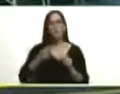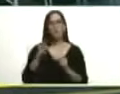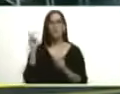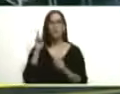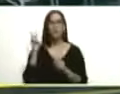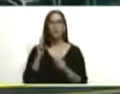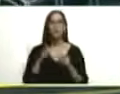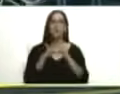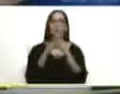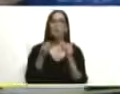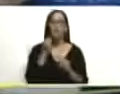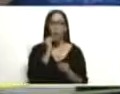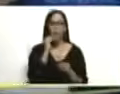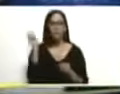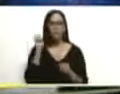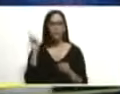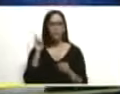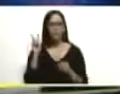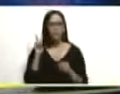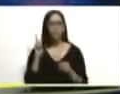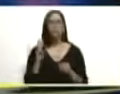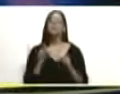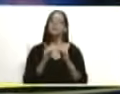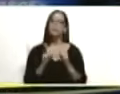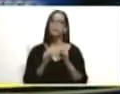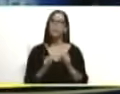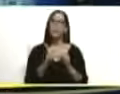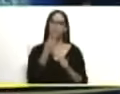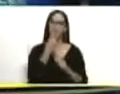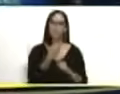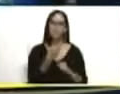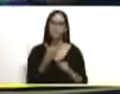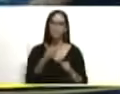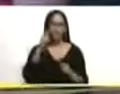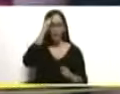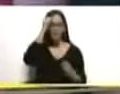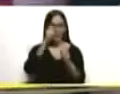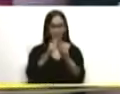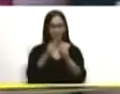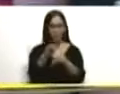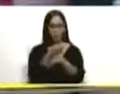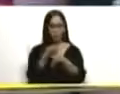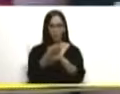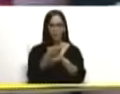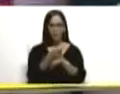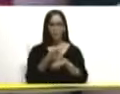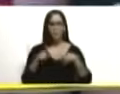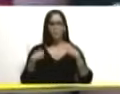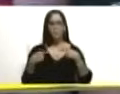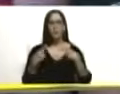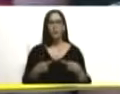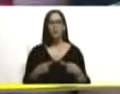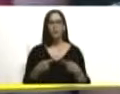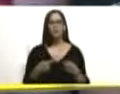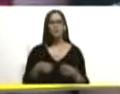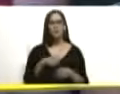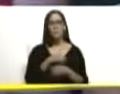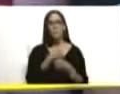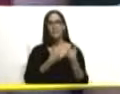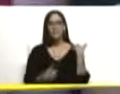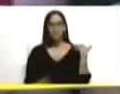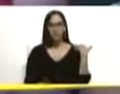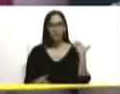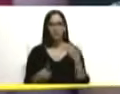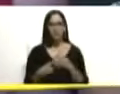de todas las juventudes venezolanas que siguen viendo la esperanza en un gobierno popular y en un presidente que